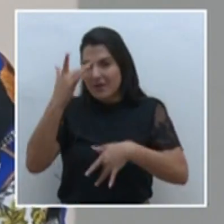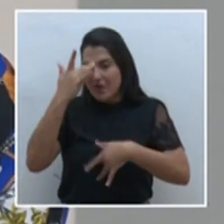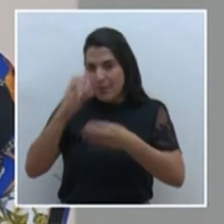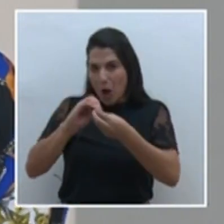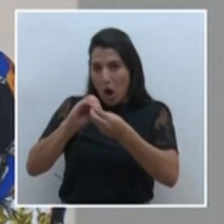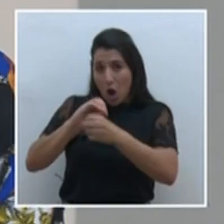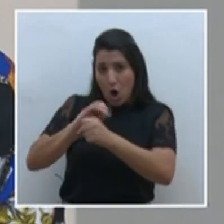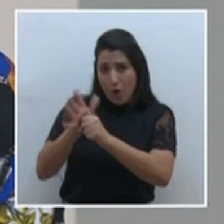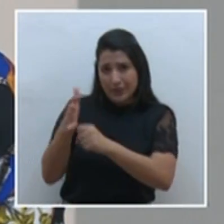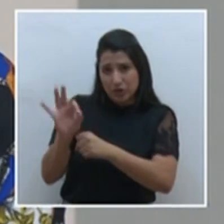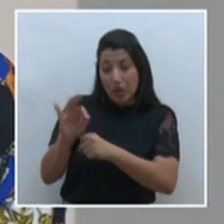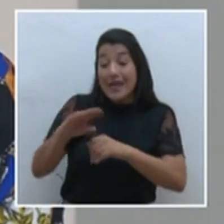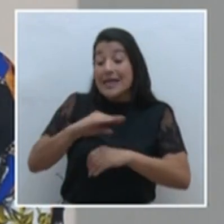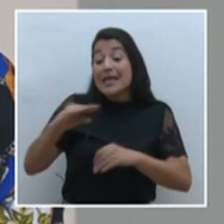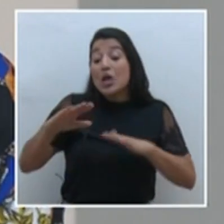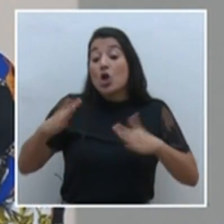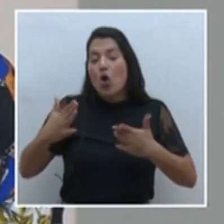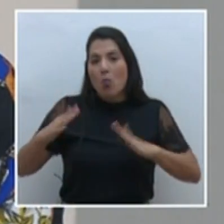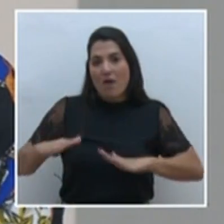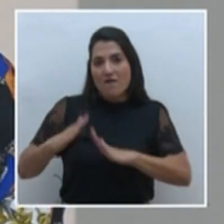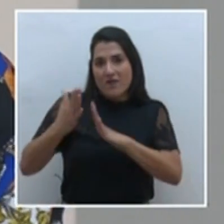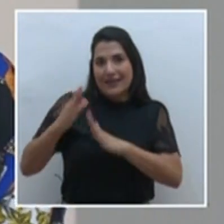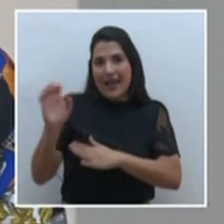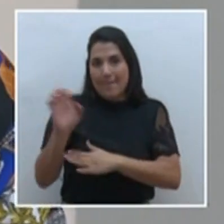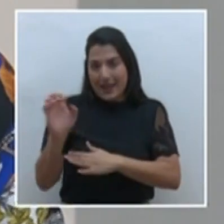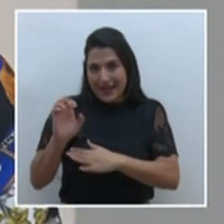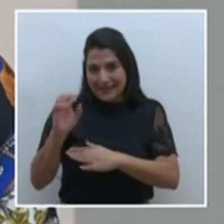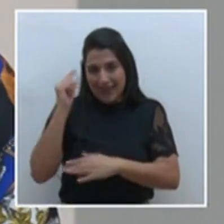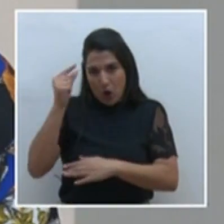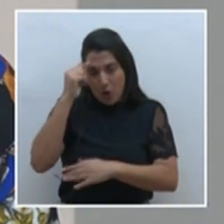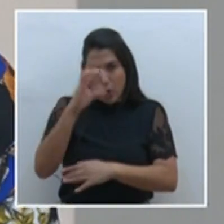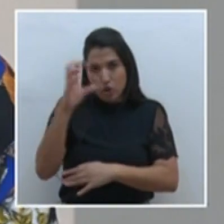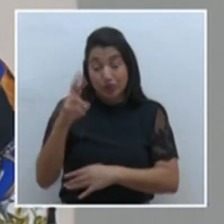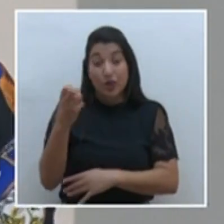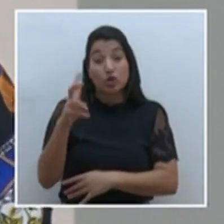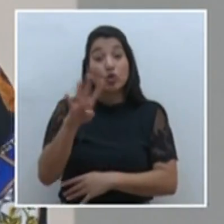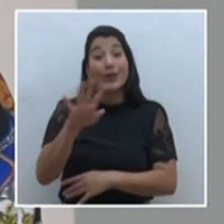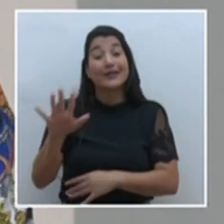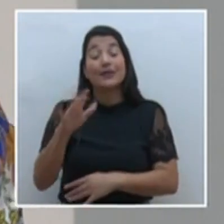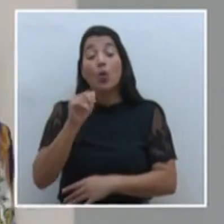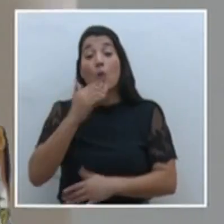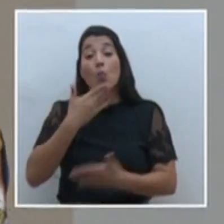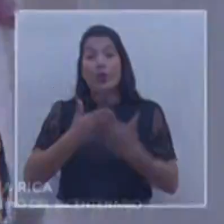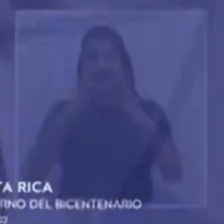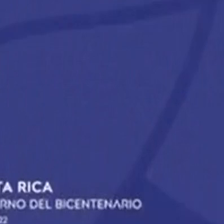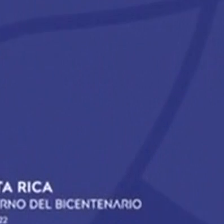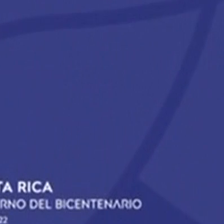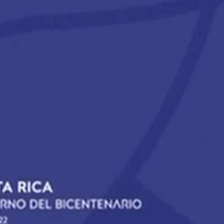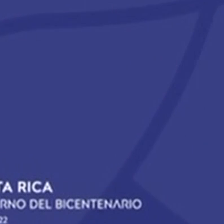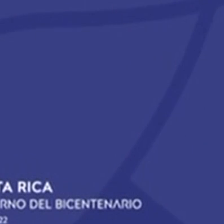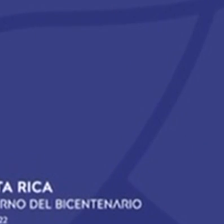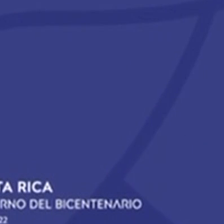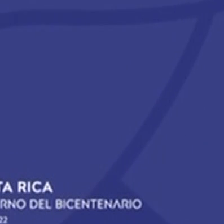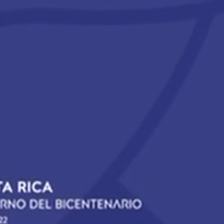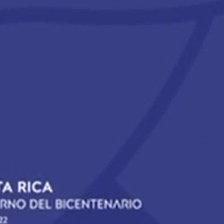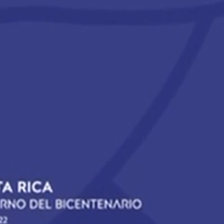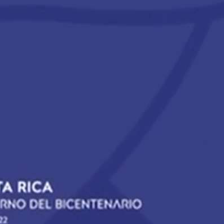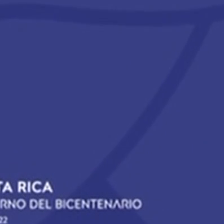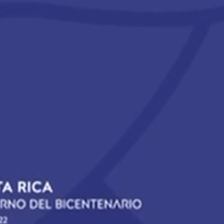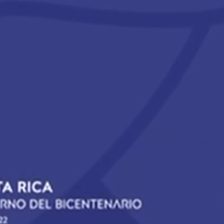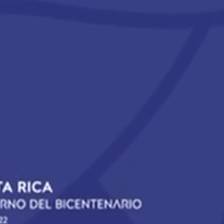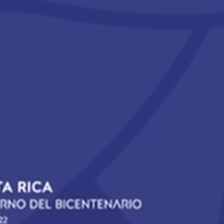cómo enfrenta el Gobierno de la República esta emergencia a las 12:45. Muy buenas tardes.